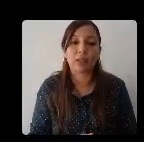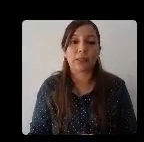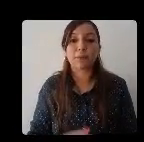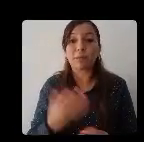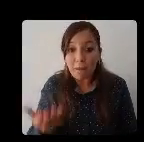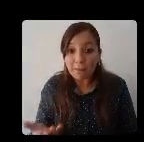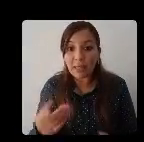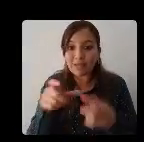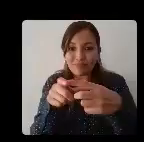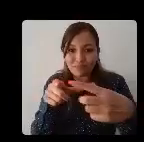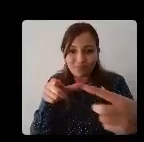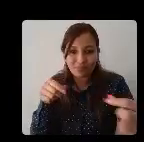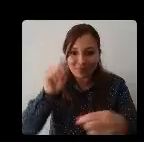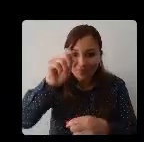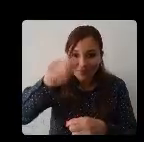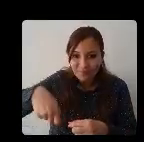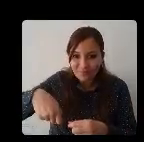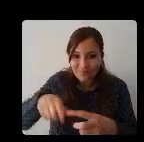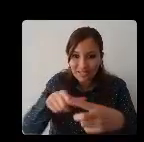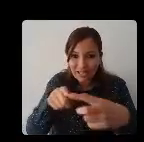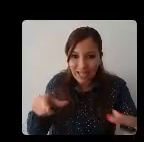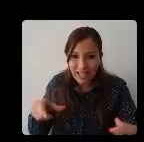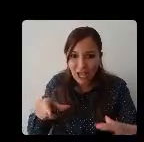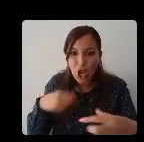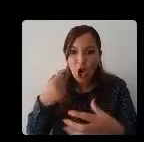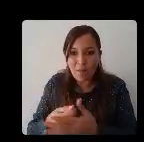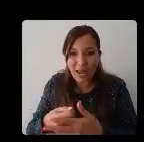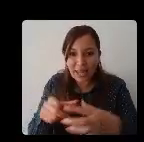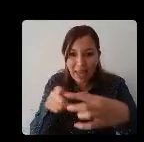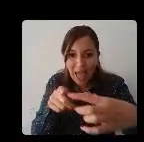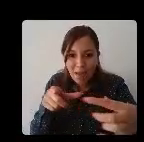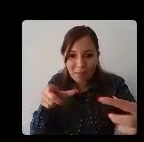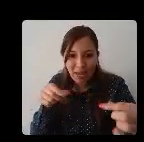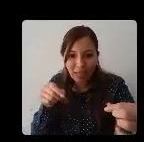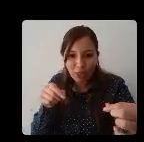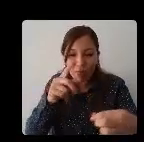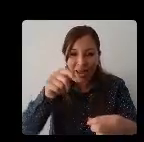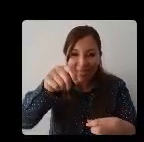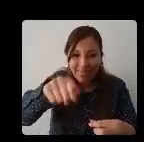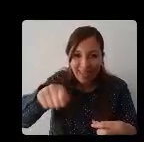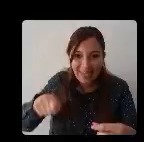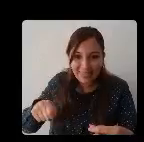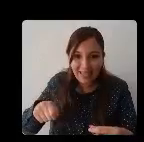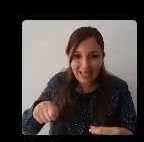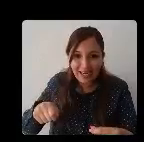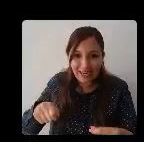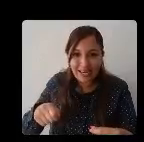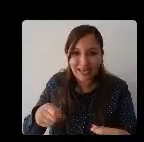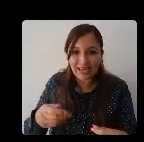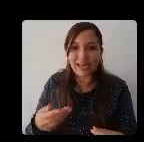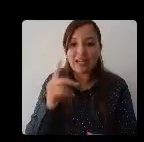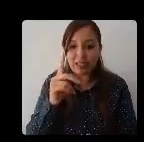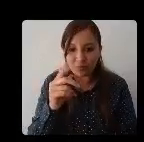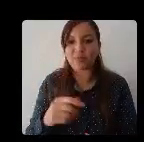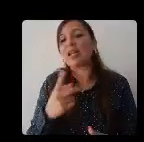stands, un centro de interpretación de los productos que nosotros ofrecemos y también otro stand para